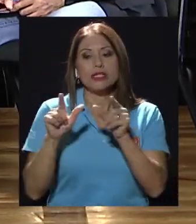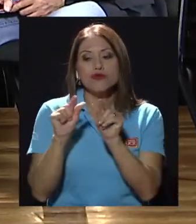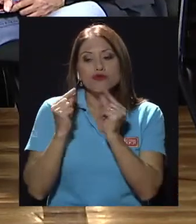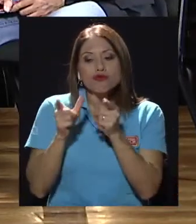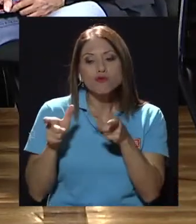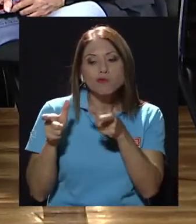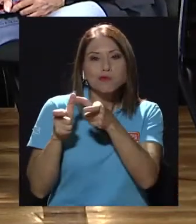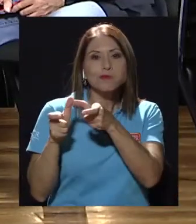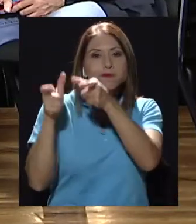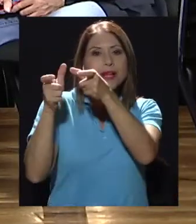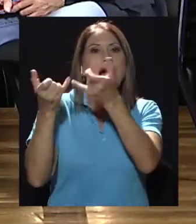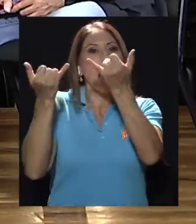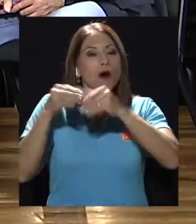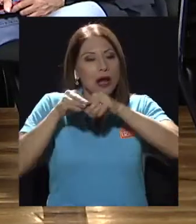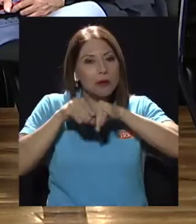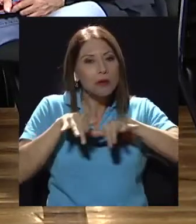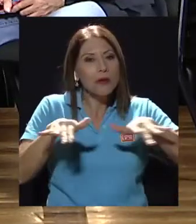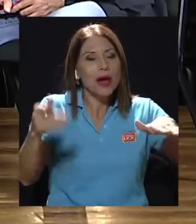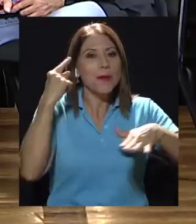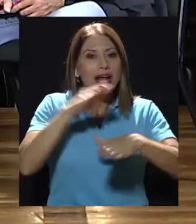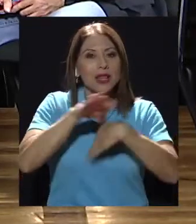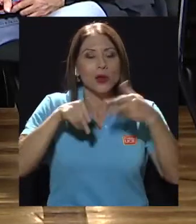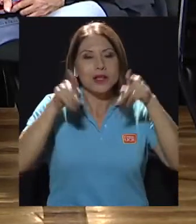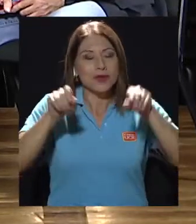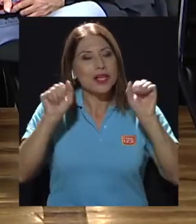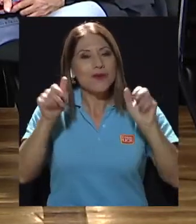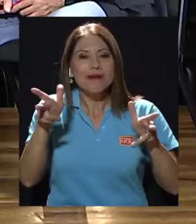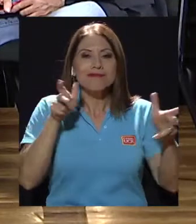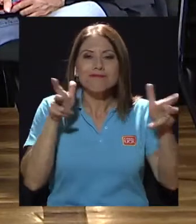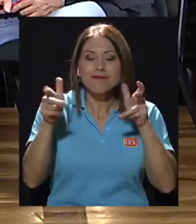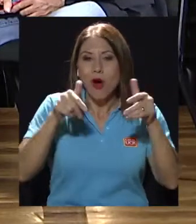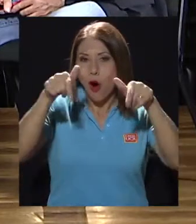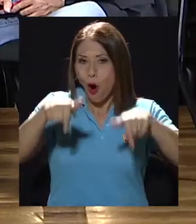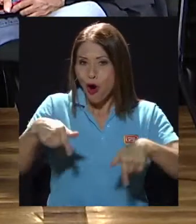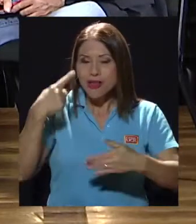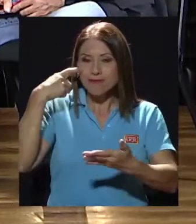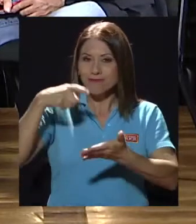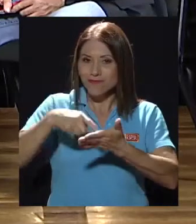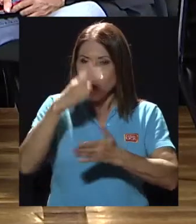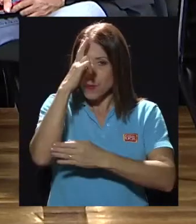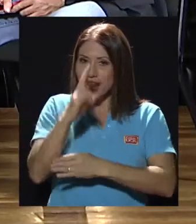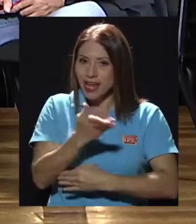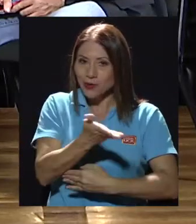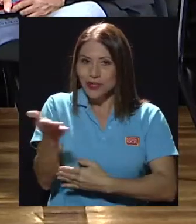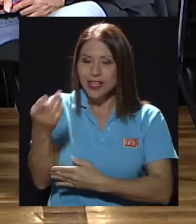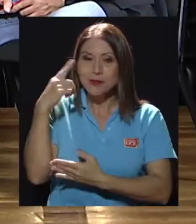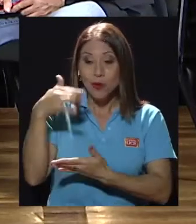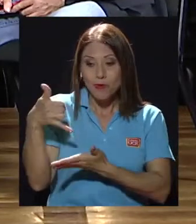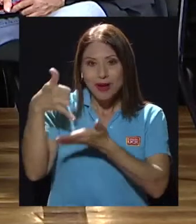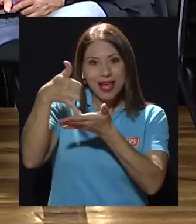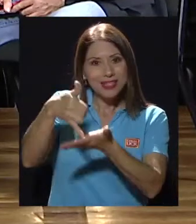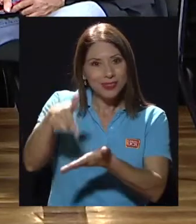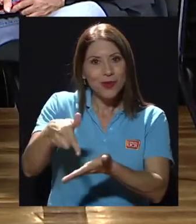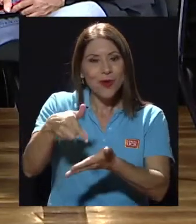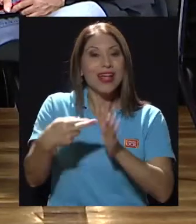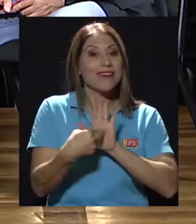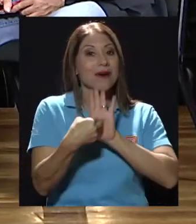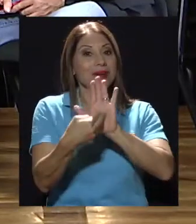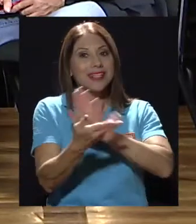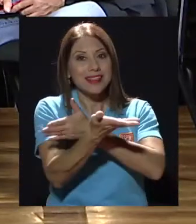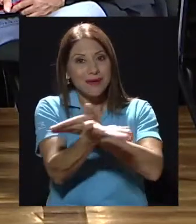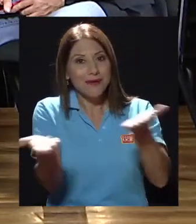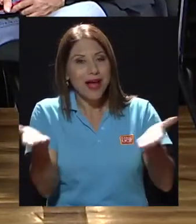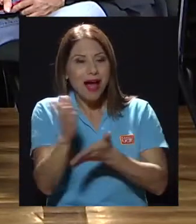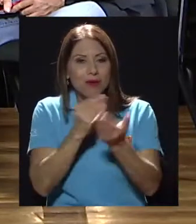pueda apreciarla, hoy le rendimos homenaje a ustedes por este premio que de alguna manera representa en el imaginario social algo muy importante para